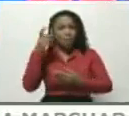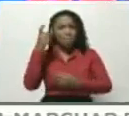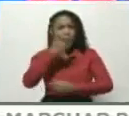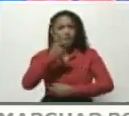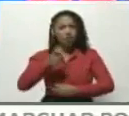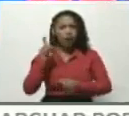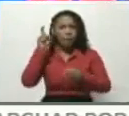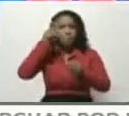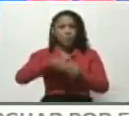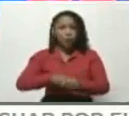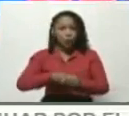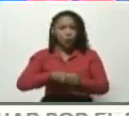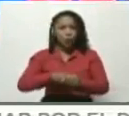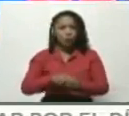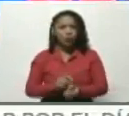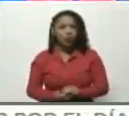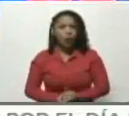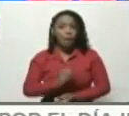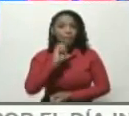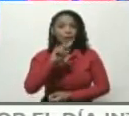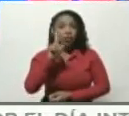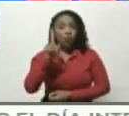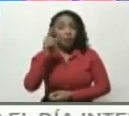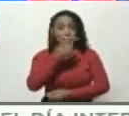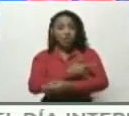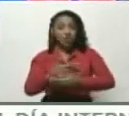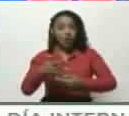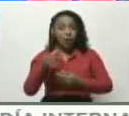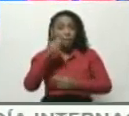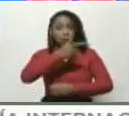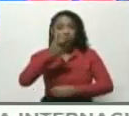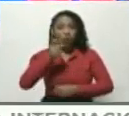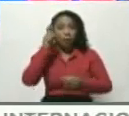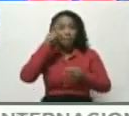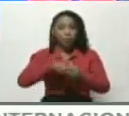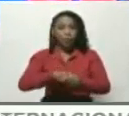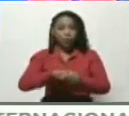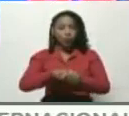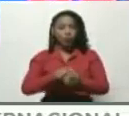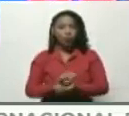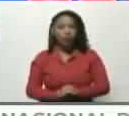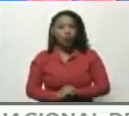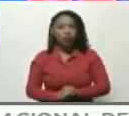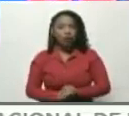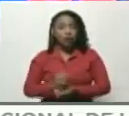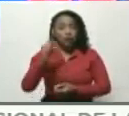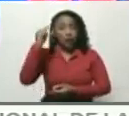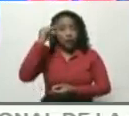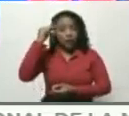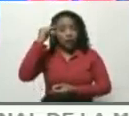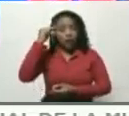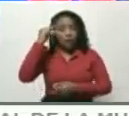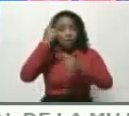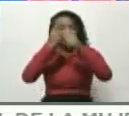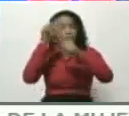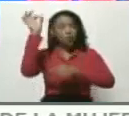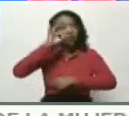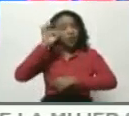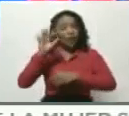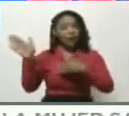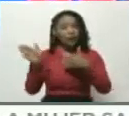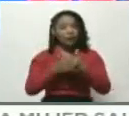registradas. 21 millones de personas registradas. Y en el día, el promedio, el mes de febrero